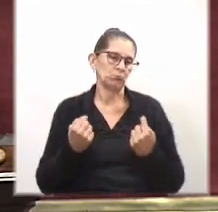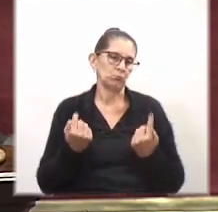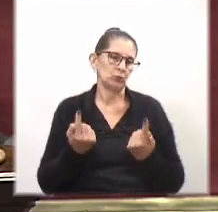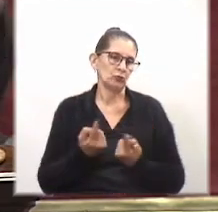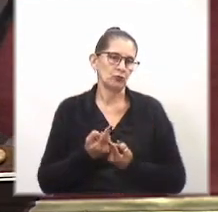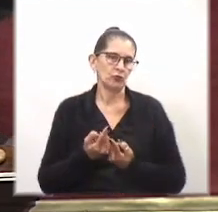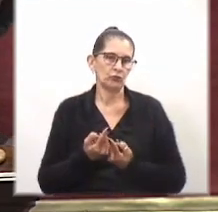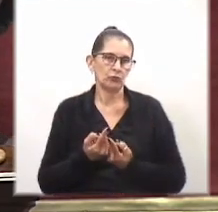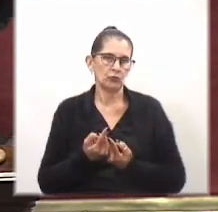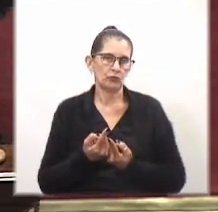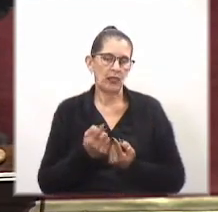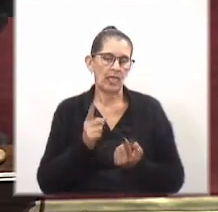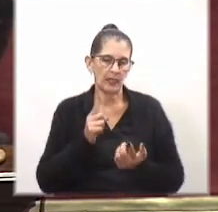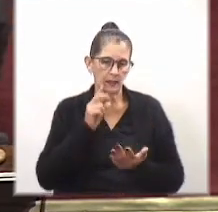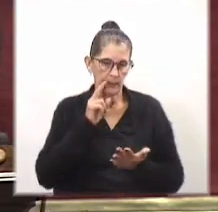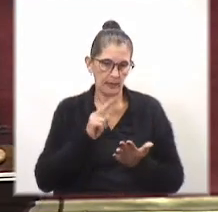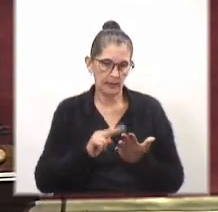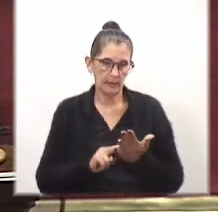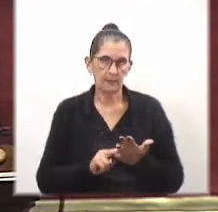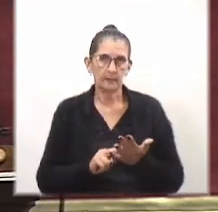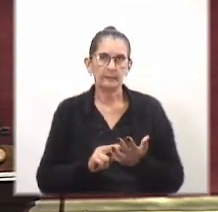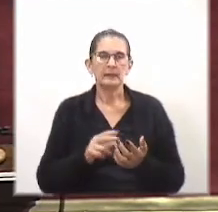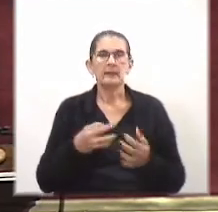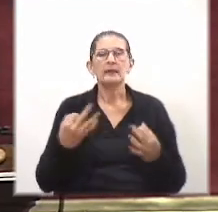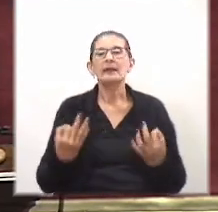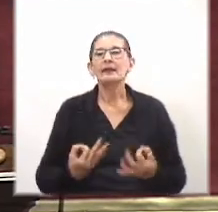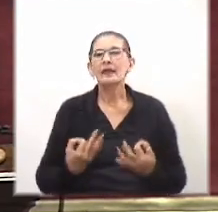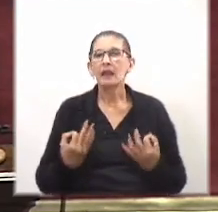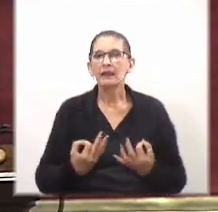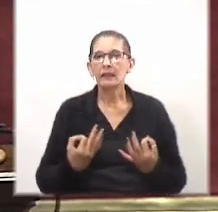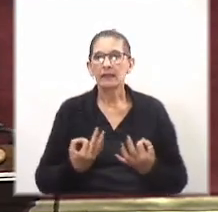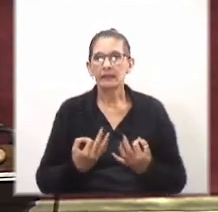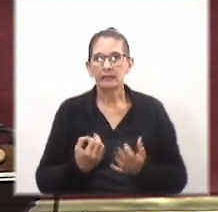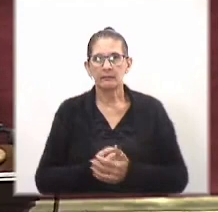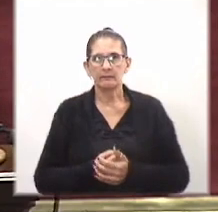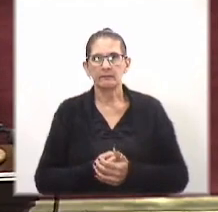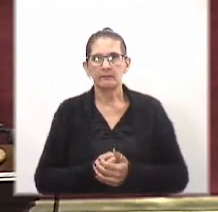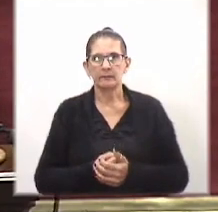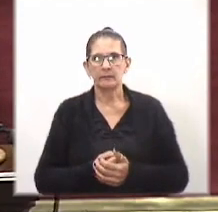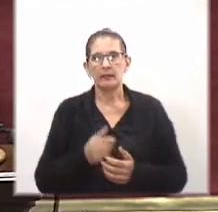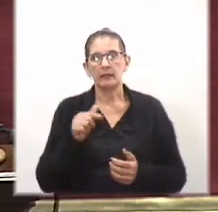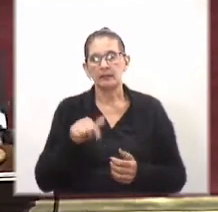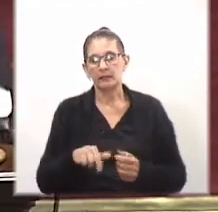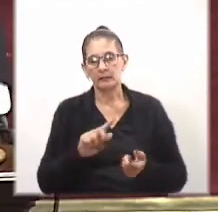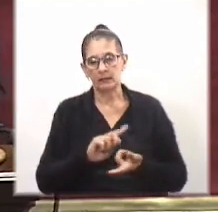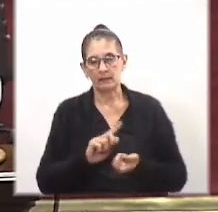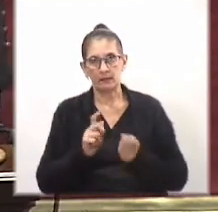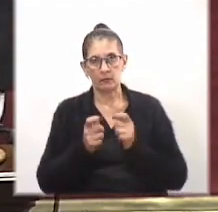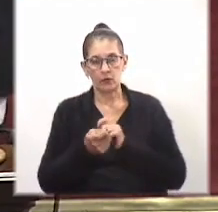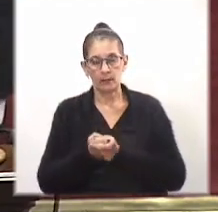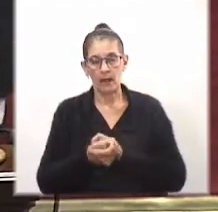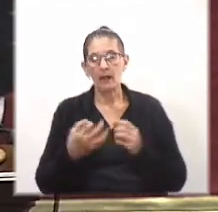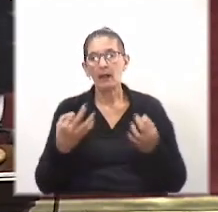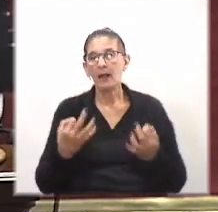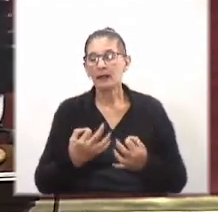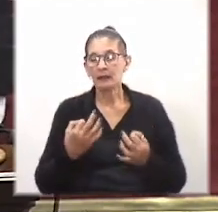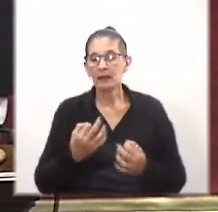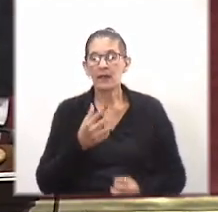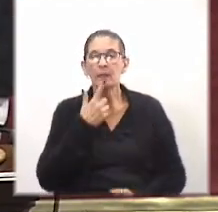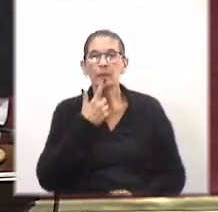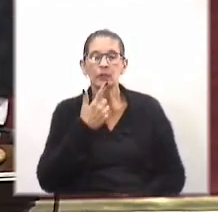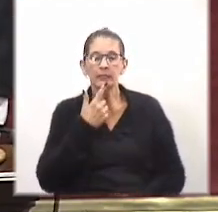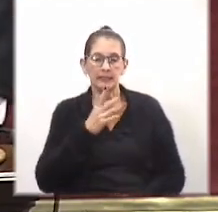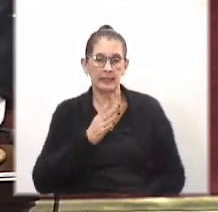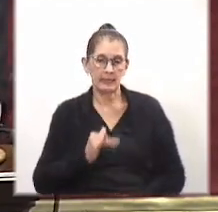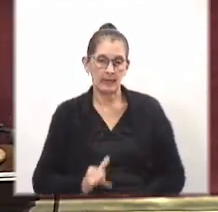ver es la realidad de esta reforma, la realidad política a la que enfrentamos